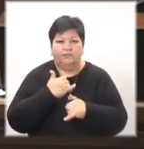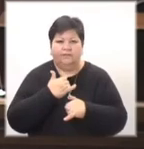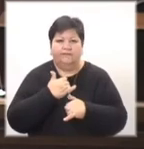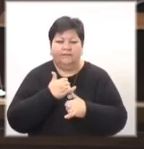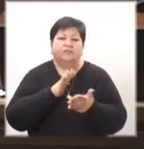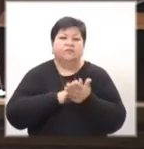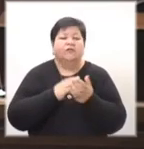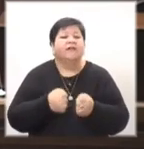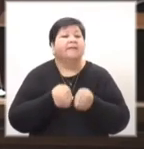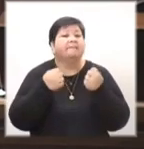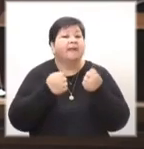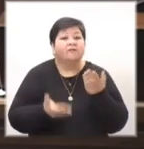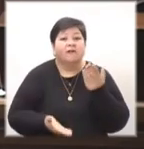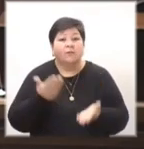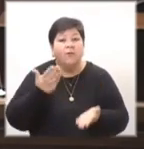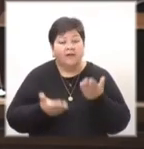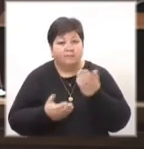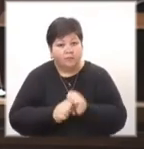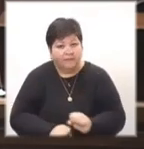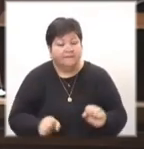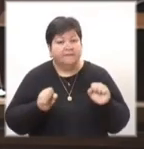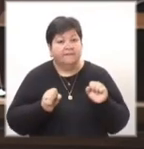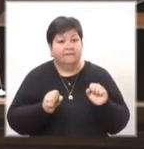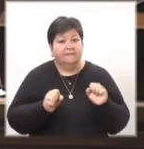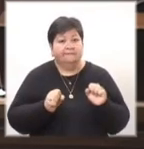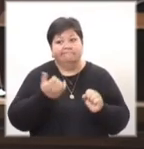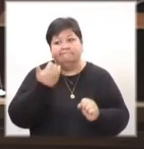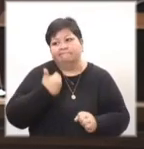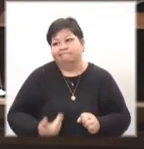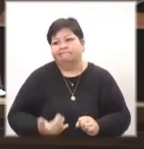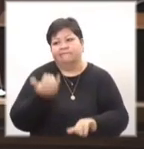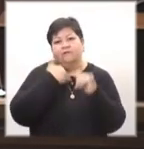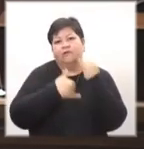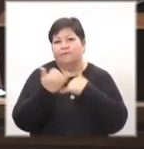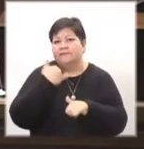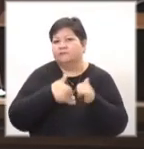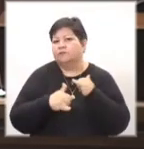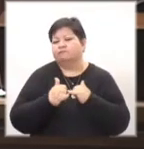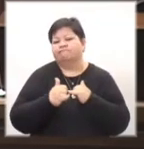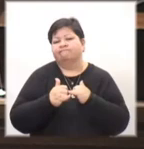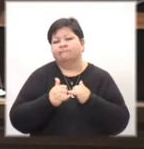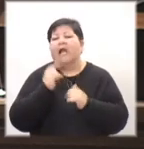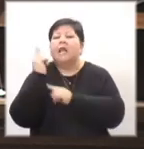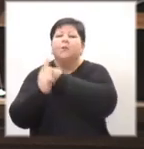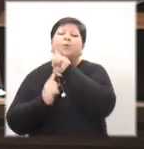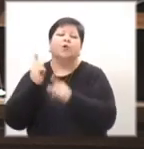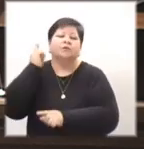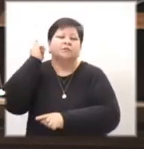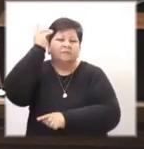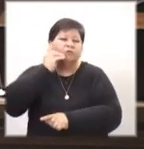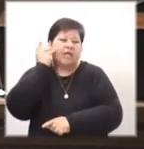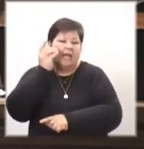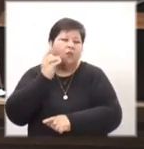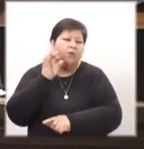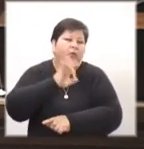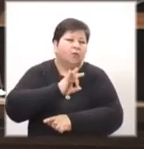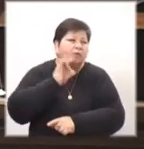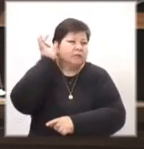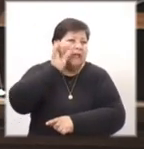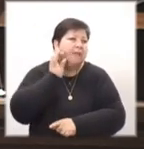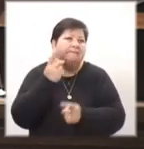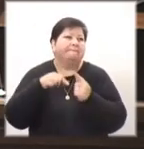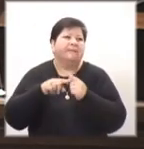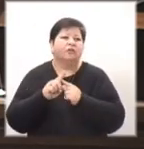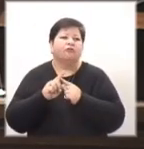impactos para poder evaluarlos. Lamentablemente esta información parecería haber llegado a algunos legisladores o partidos, pero no al